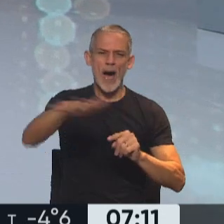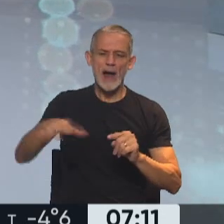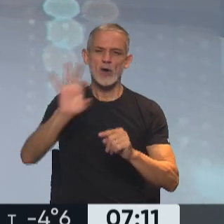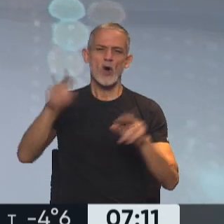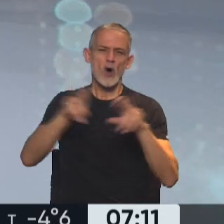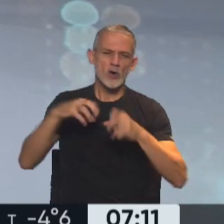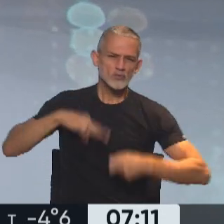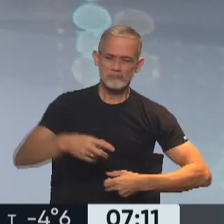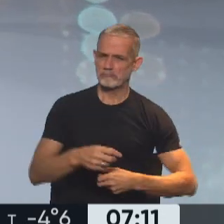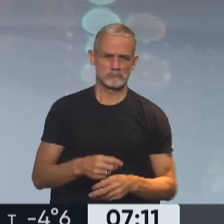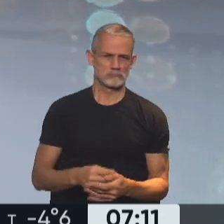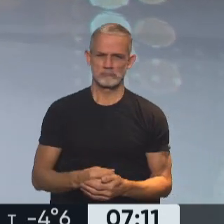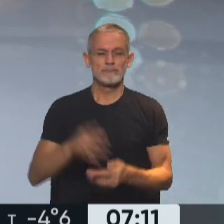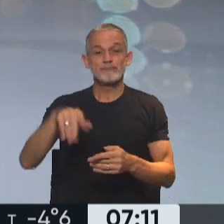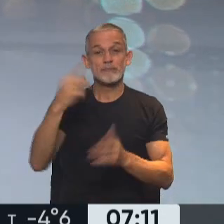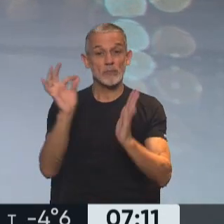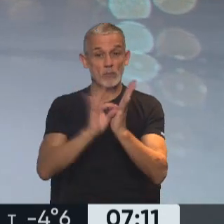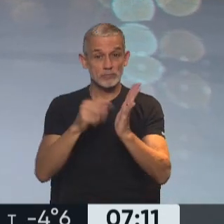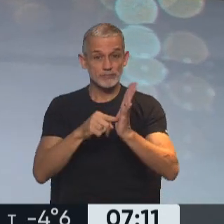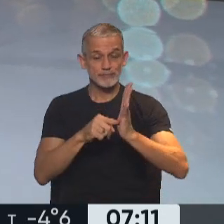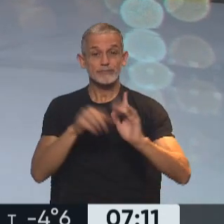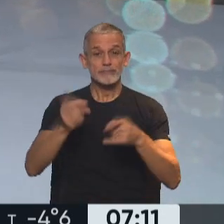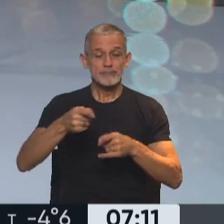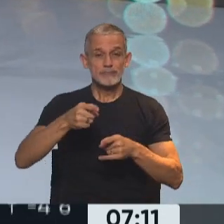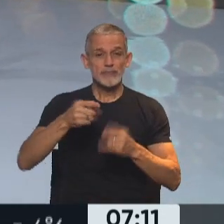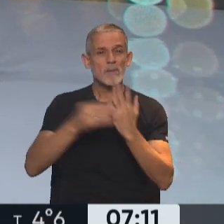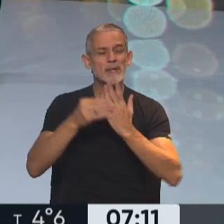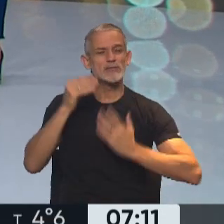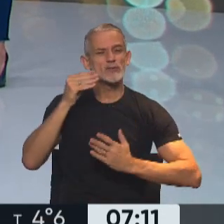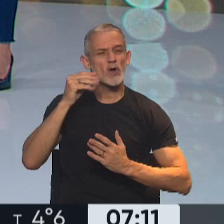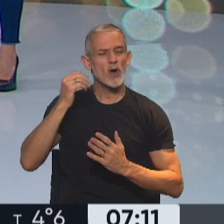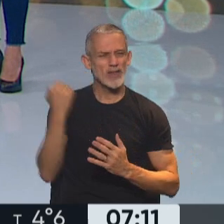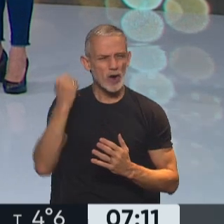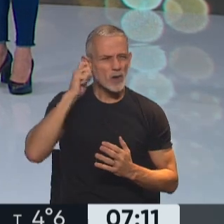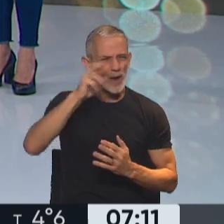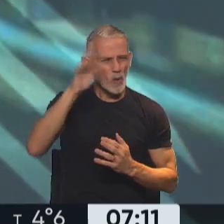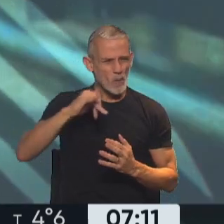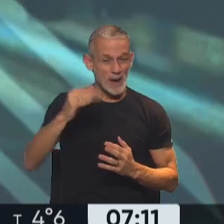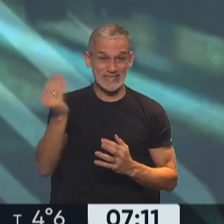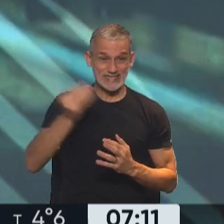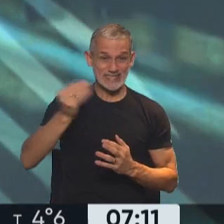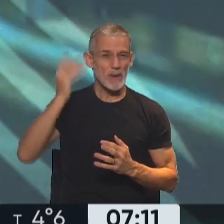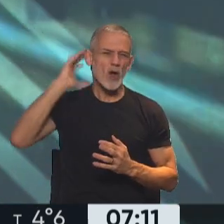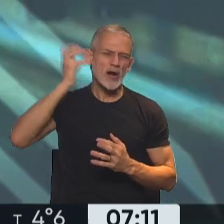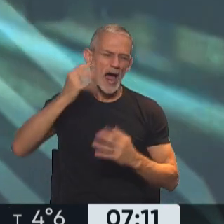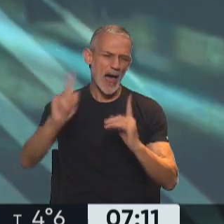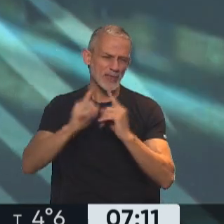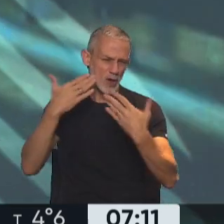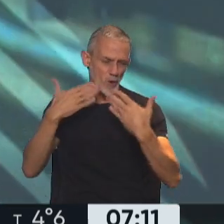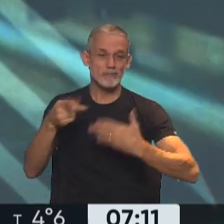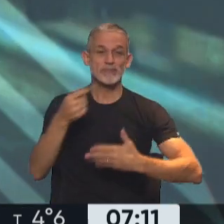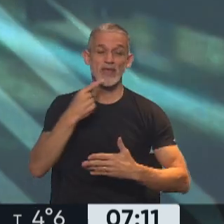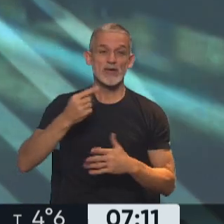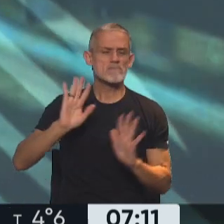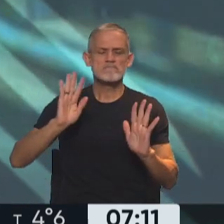momento sale. Y después otro punto que marcó Martín Guzmán en una entrevista que dio el día sábado en radio, lo que dijo es,